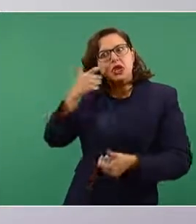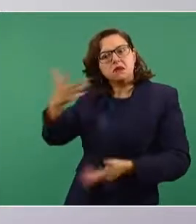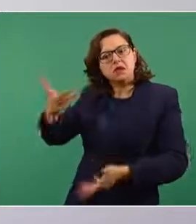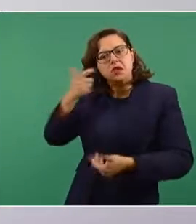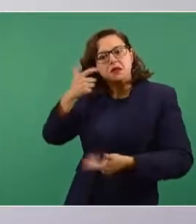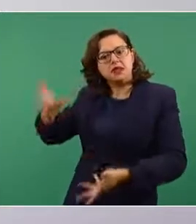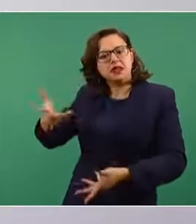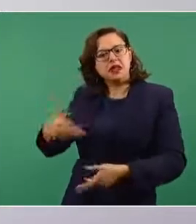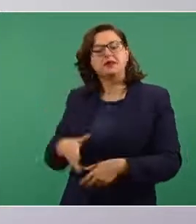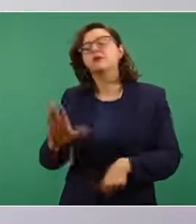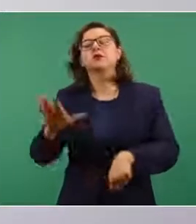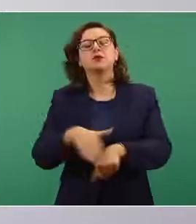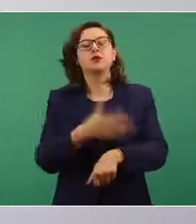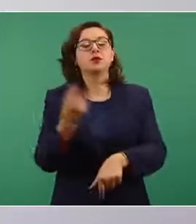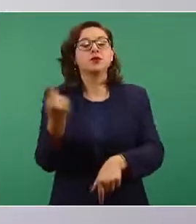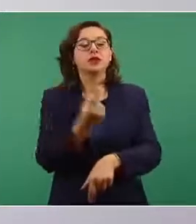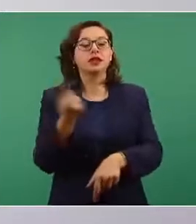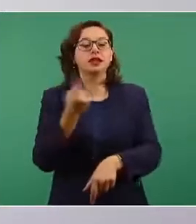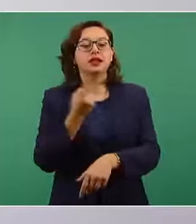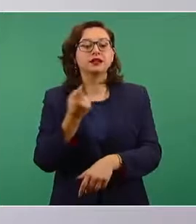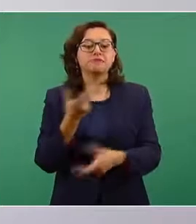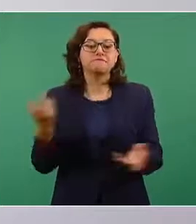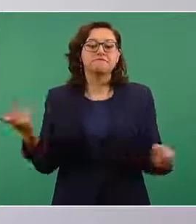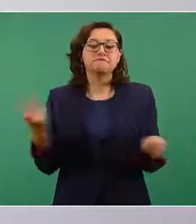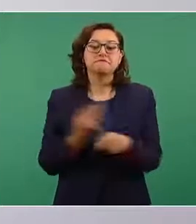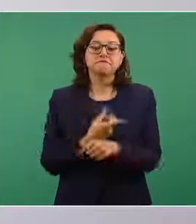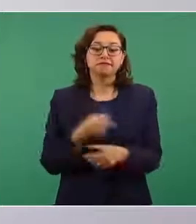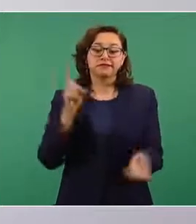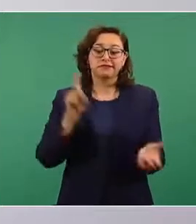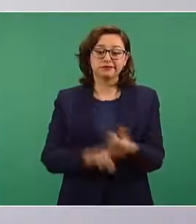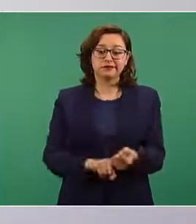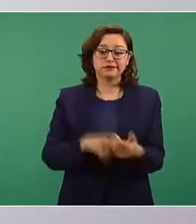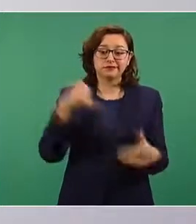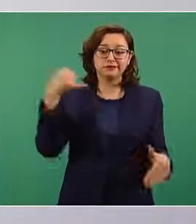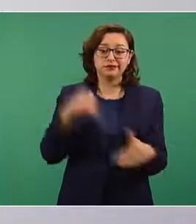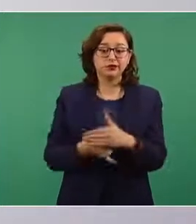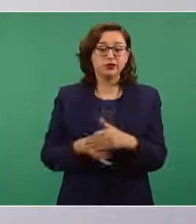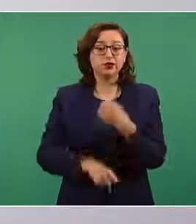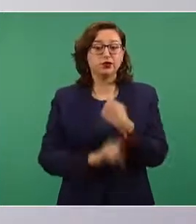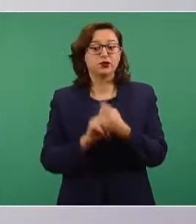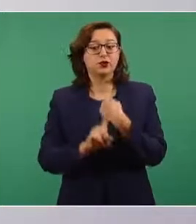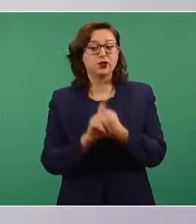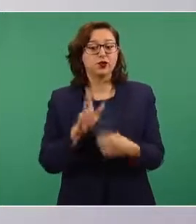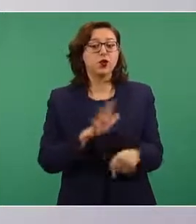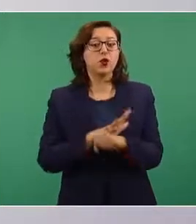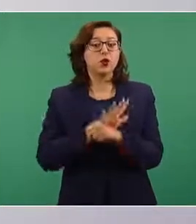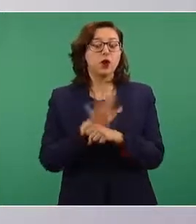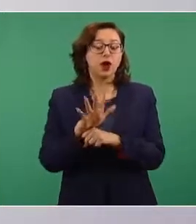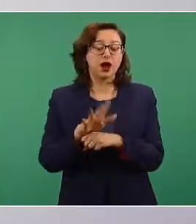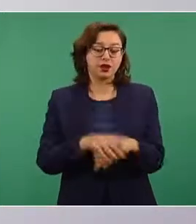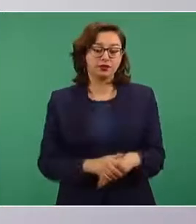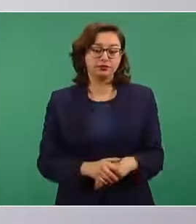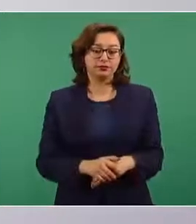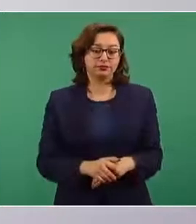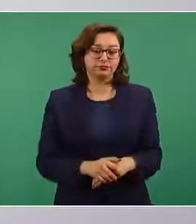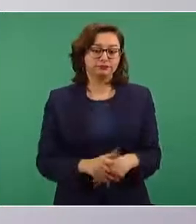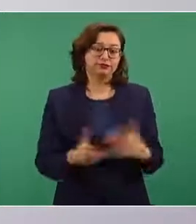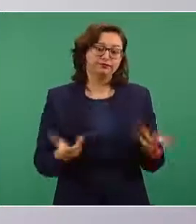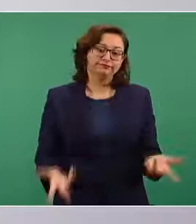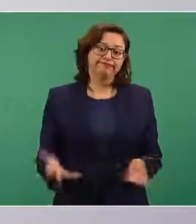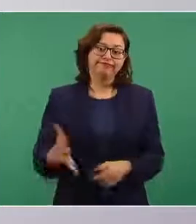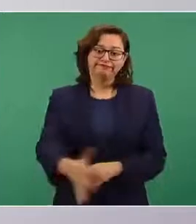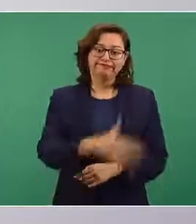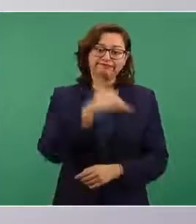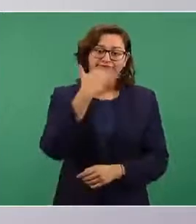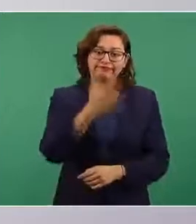porque lo que está en el fondo, no hay que olvidarlo, es de que estamos combatiendo la peste de